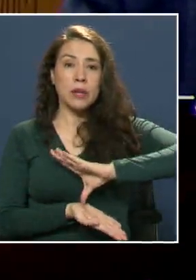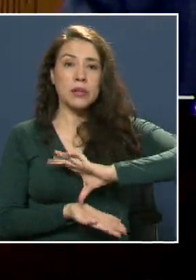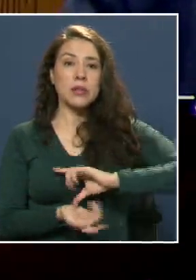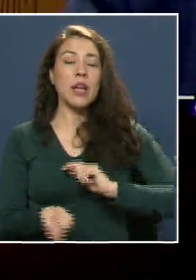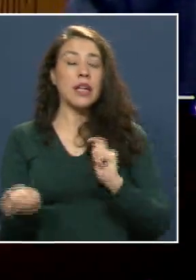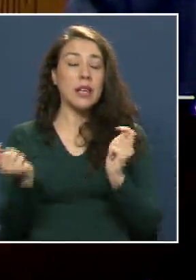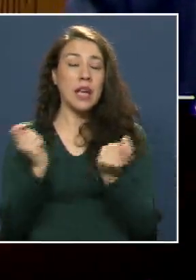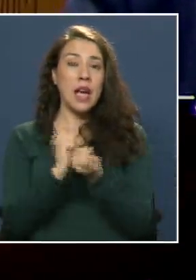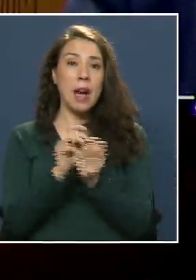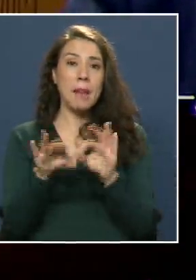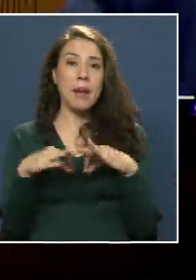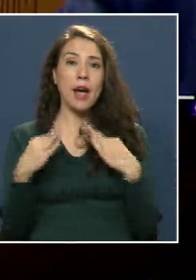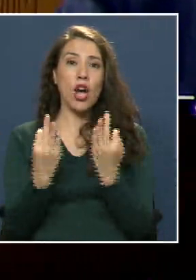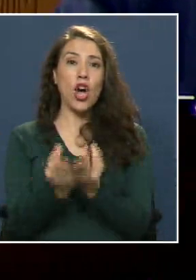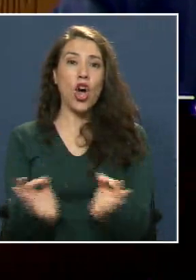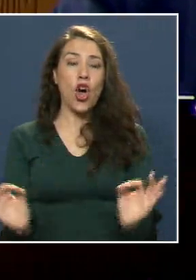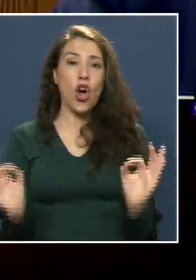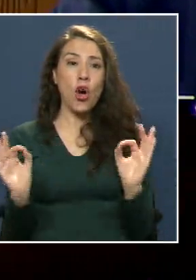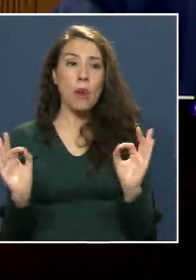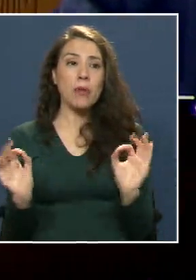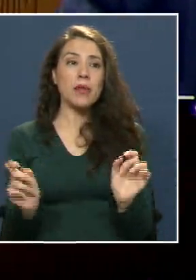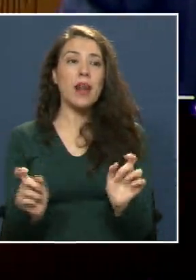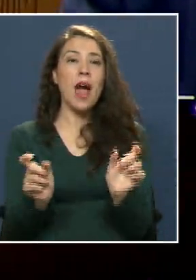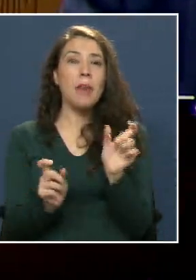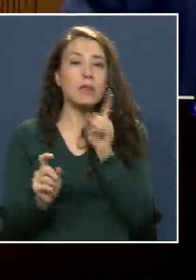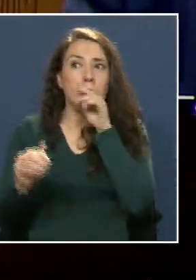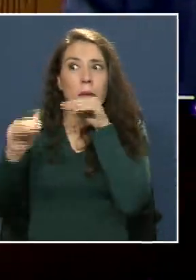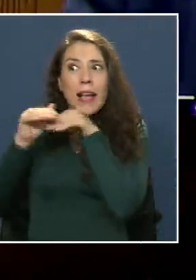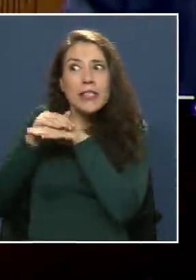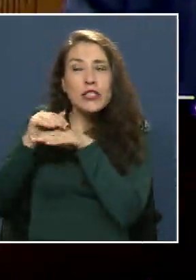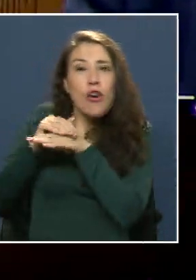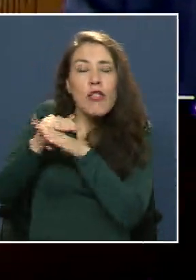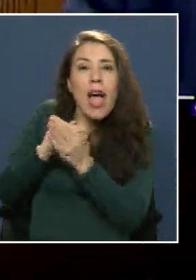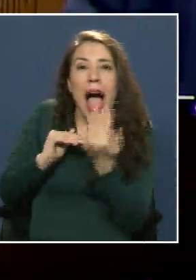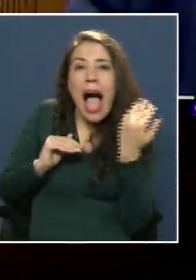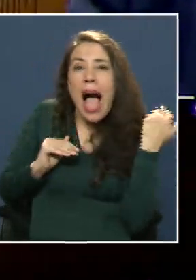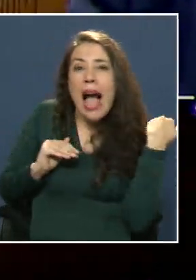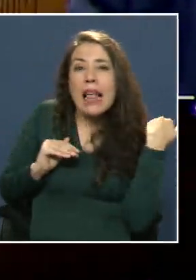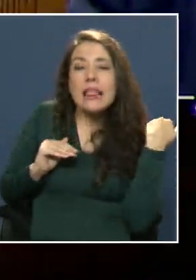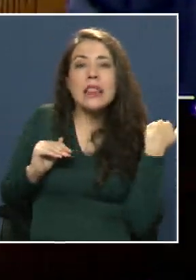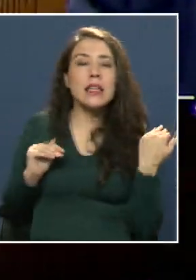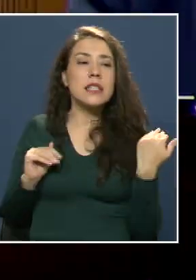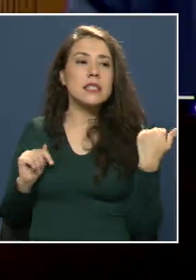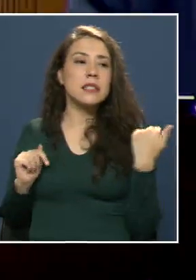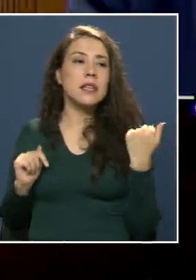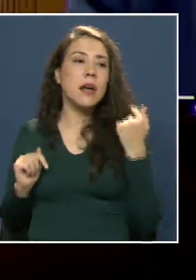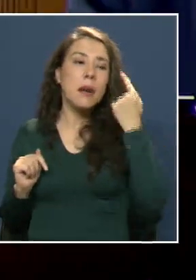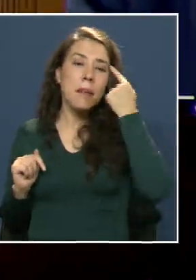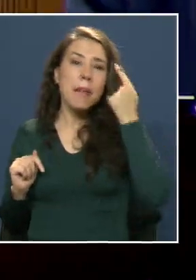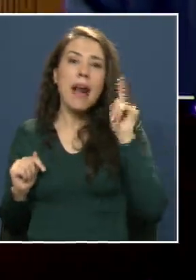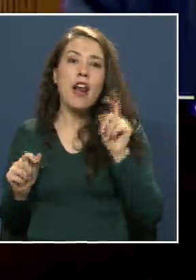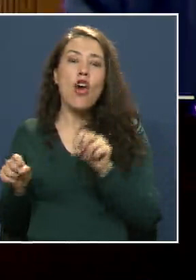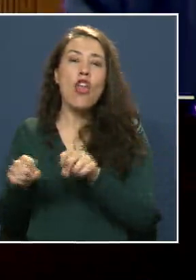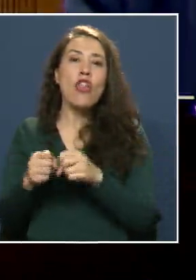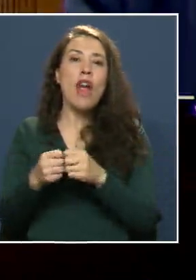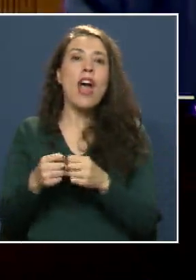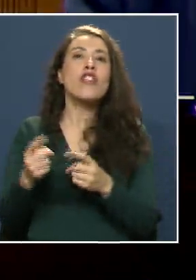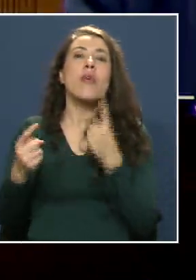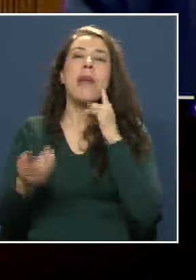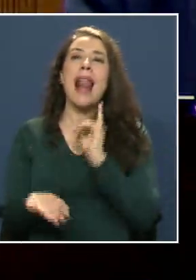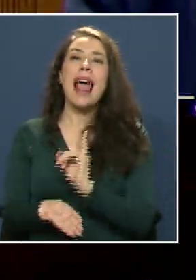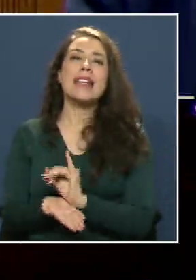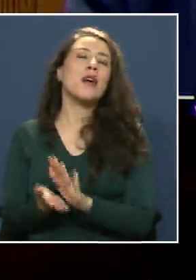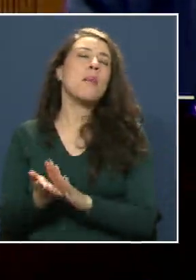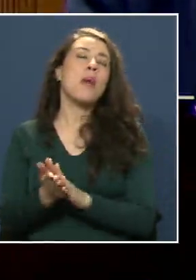cambie radicalmente. Que aquello que se escondía en el pasado, teóricamente para que no hubiese un daño contra una institución como